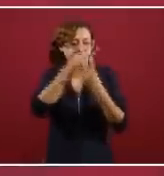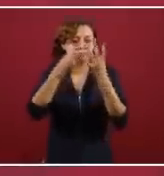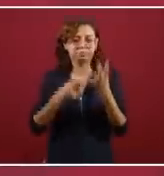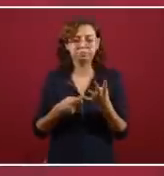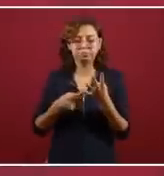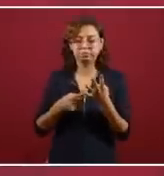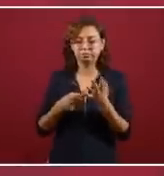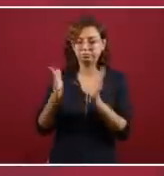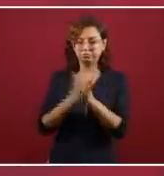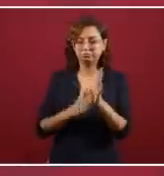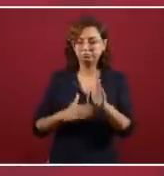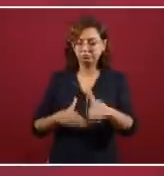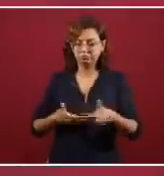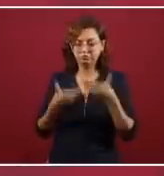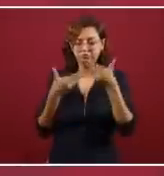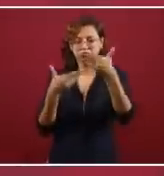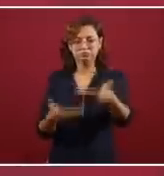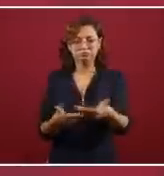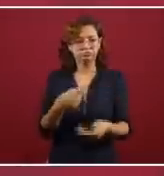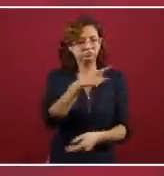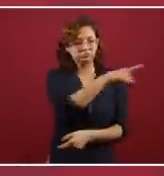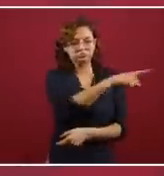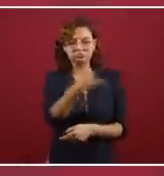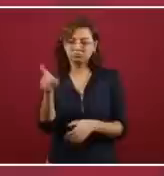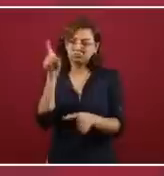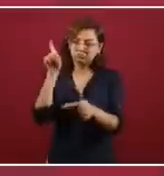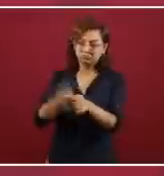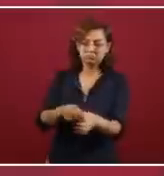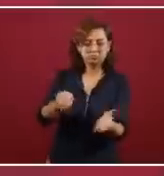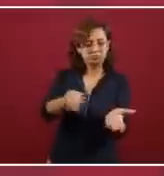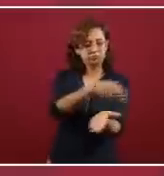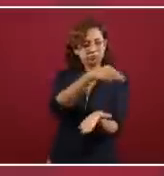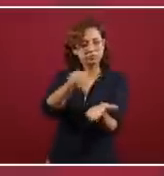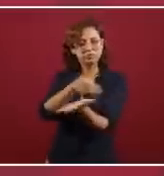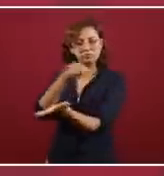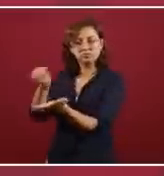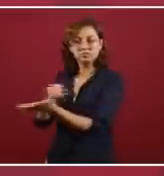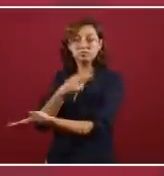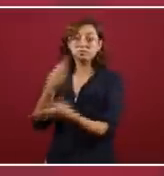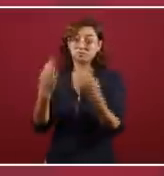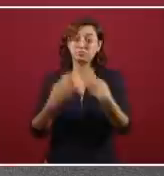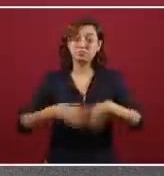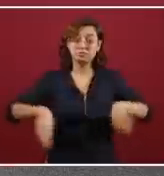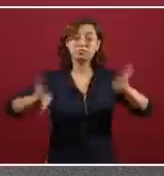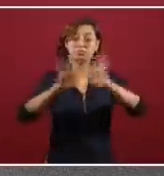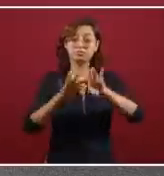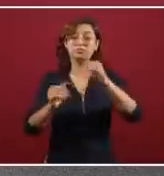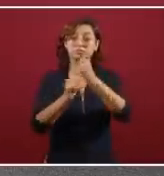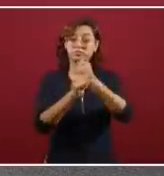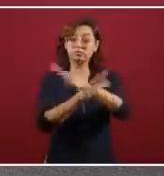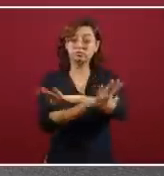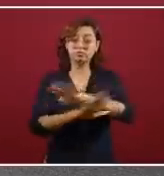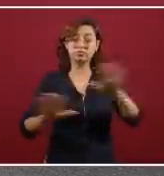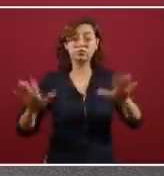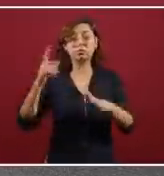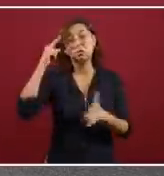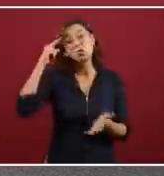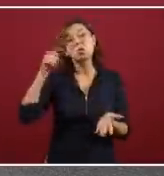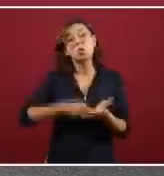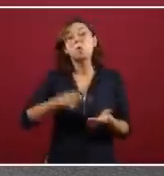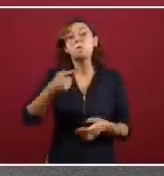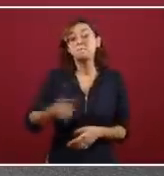Es muy importante incluso darlo a conocer, es yo creo que la primera vez que